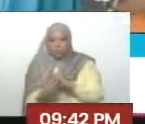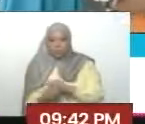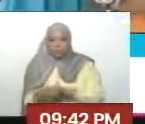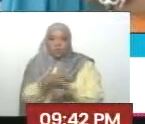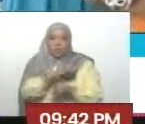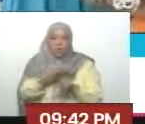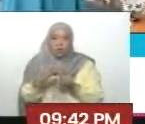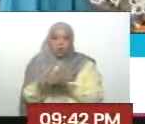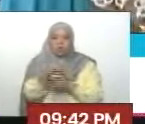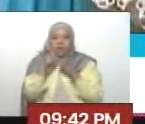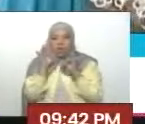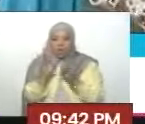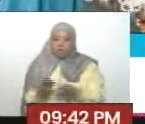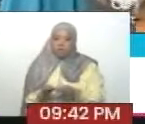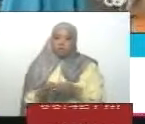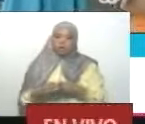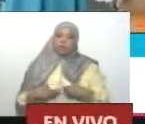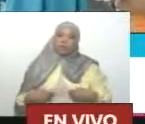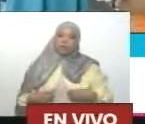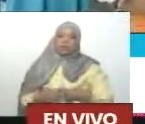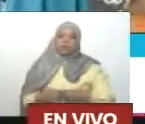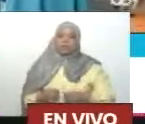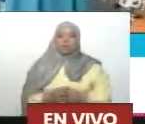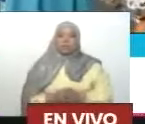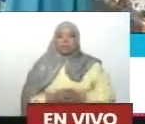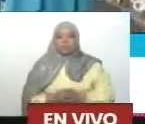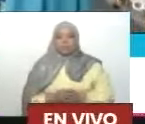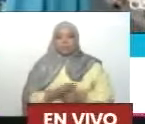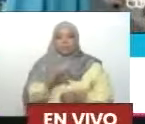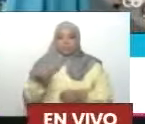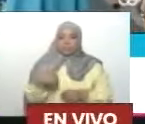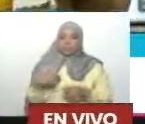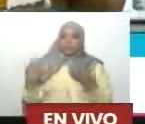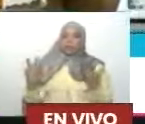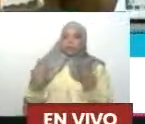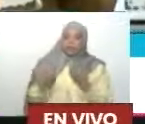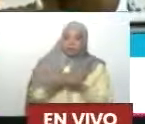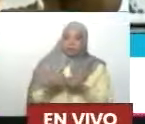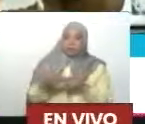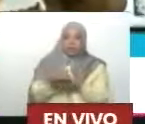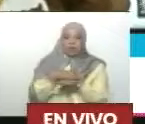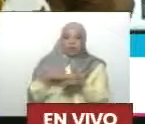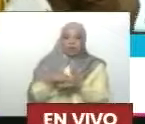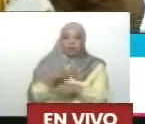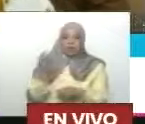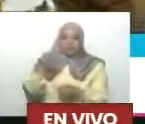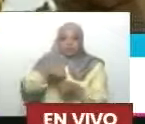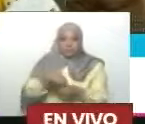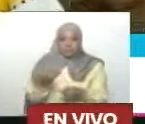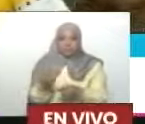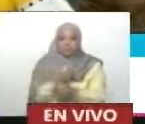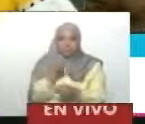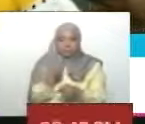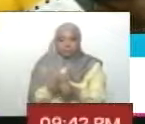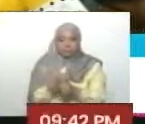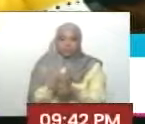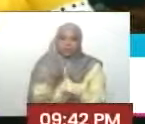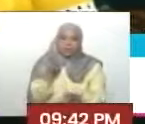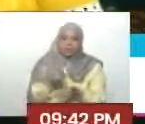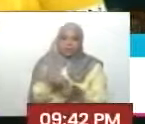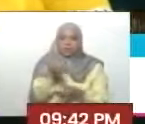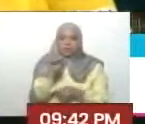muy fuerte ya ya lo que hacemos nosotros con el grupo y disculpe que que lo interrumpa es casi